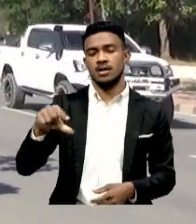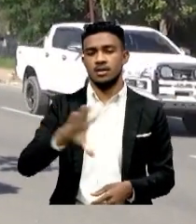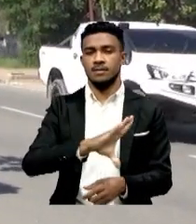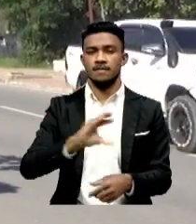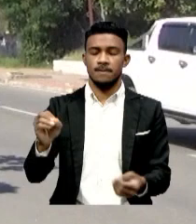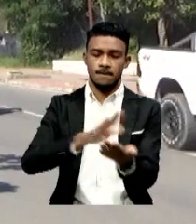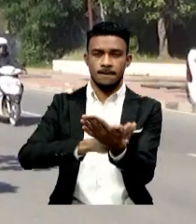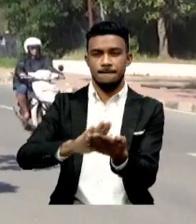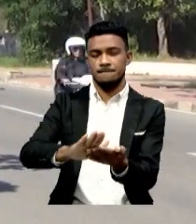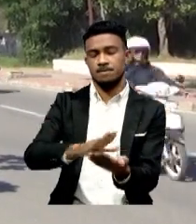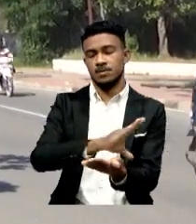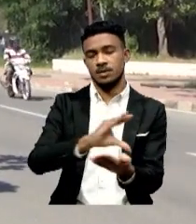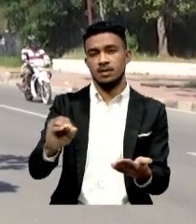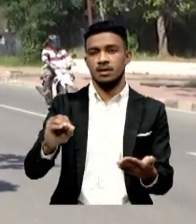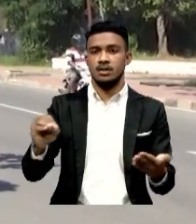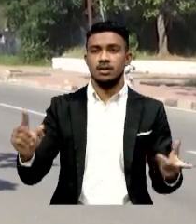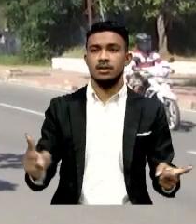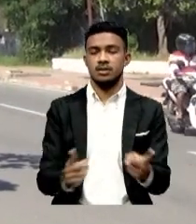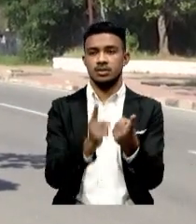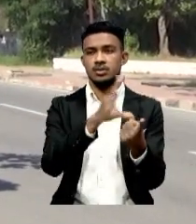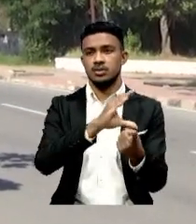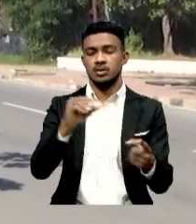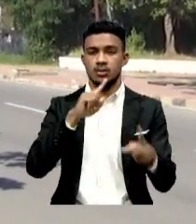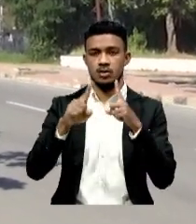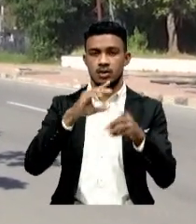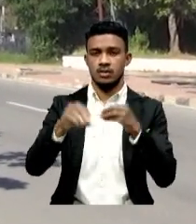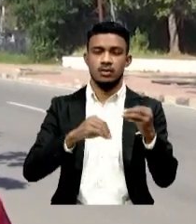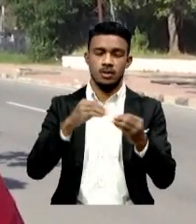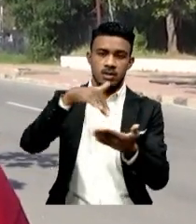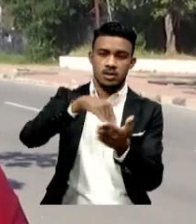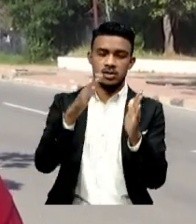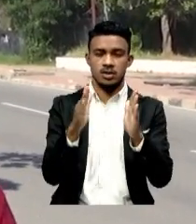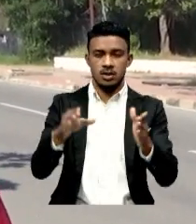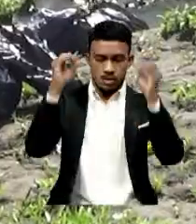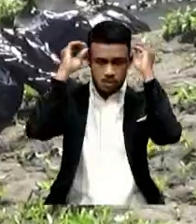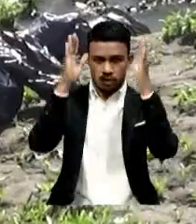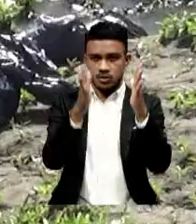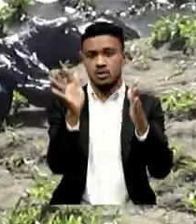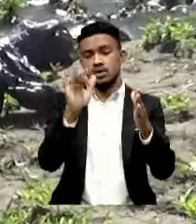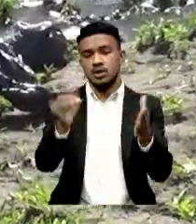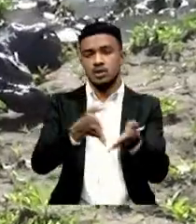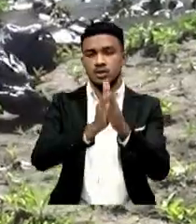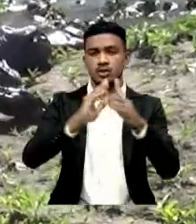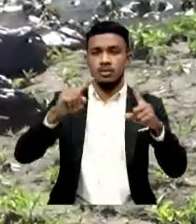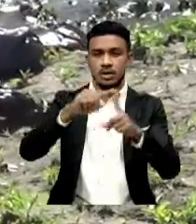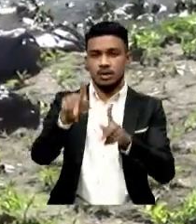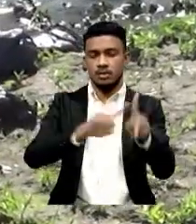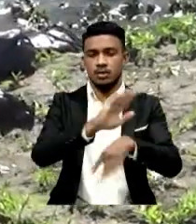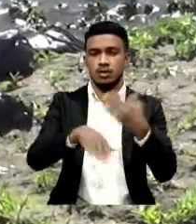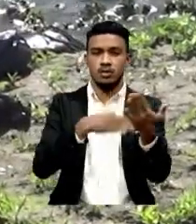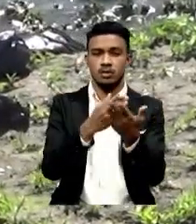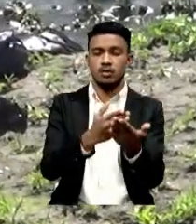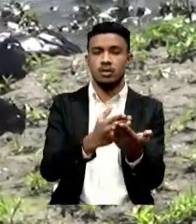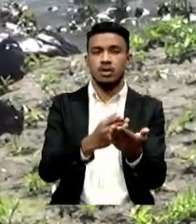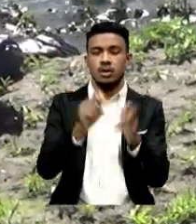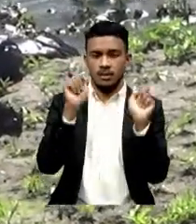ida nemak. Wa hira kombate lisu plastik ma emak kule kono bai. Estudante no profesor Sira husu ba komunidade hotu kapital Dili atu